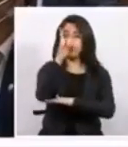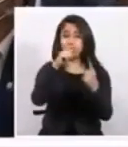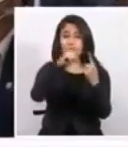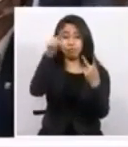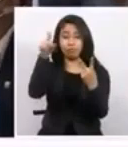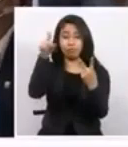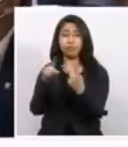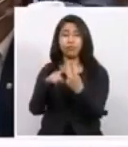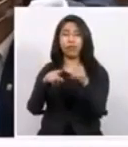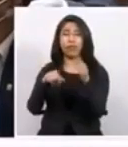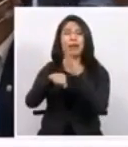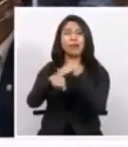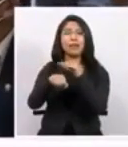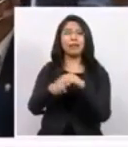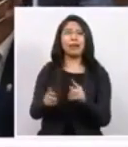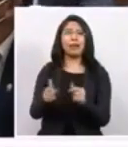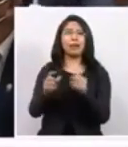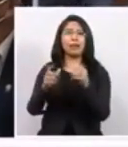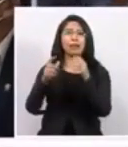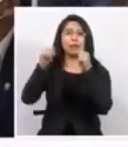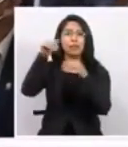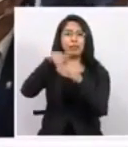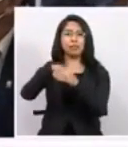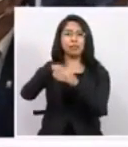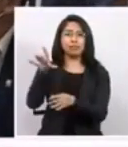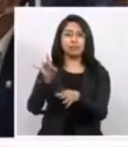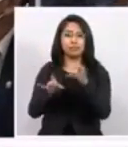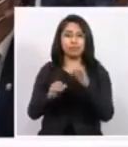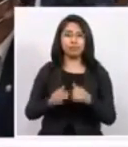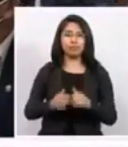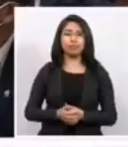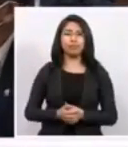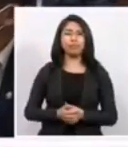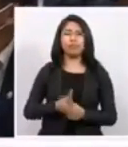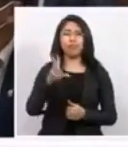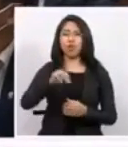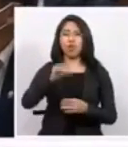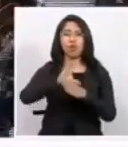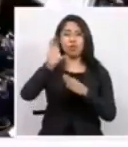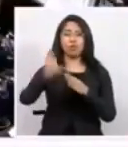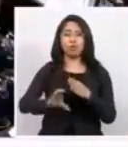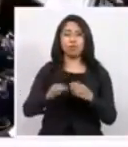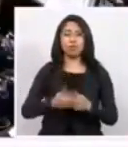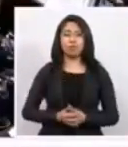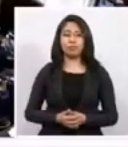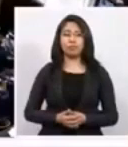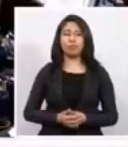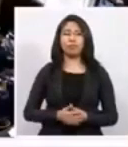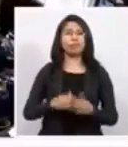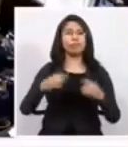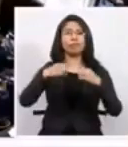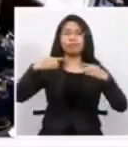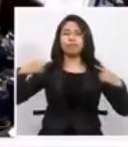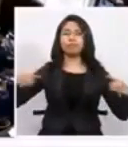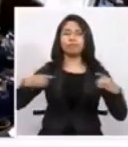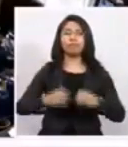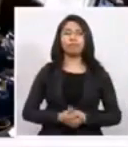y convocatoria inmediata a elecciones, no se cumplieron. Todo lo contrario.